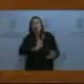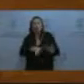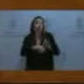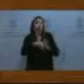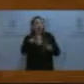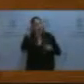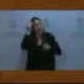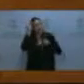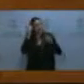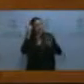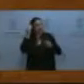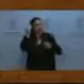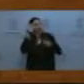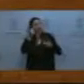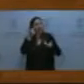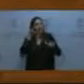ello.